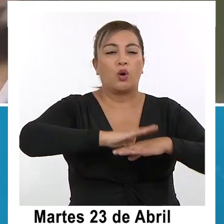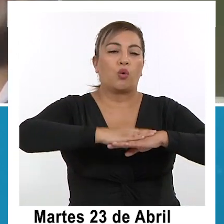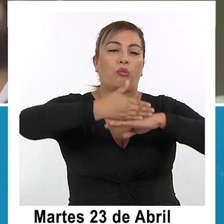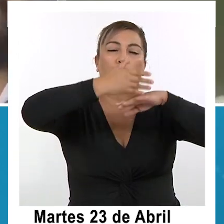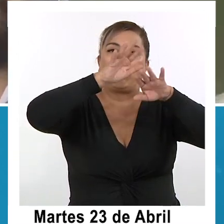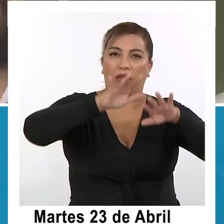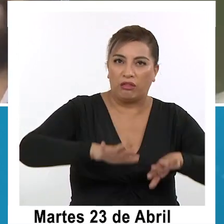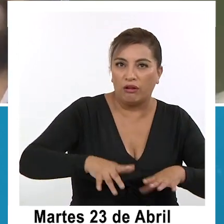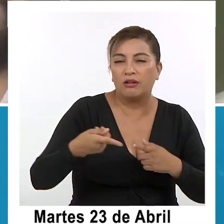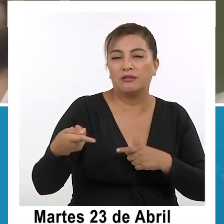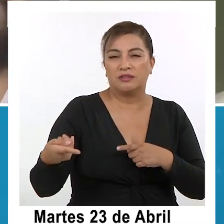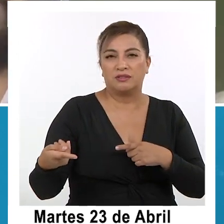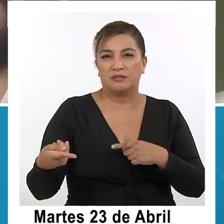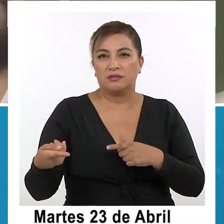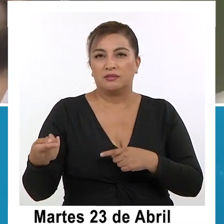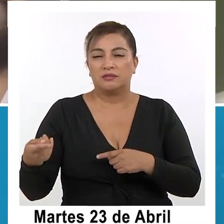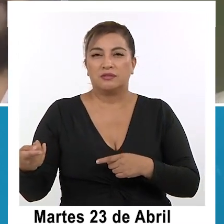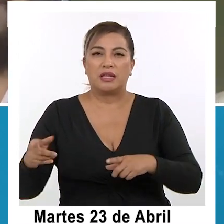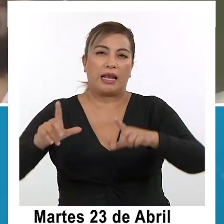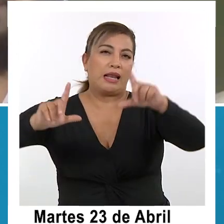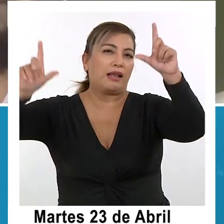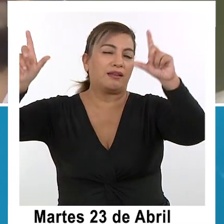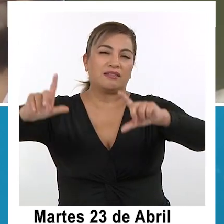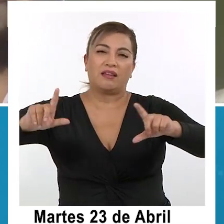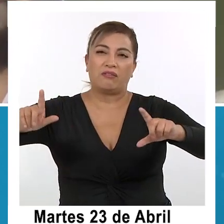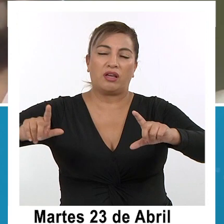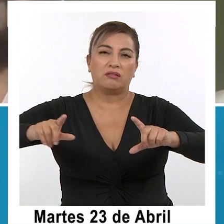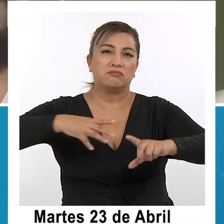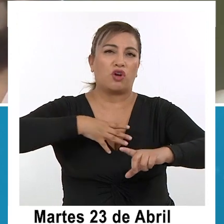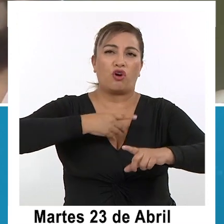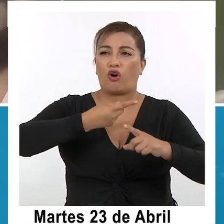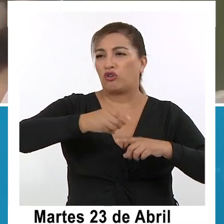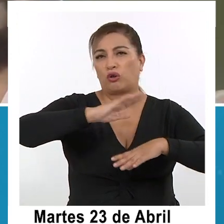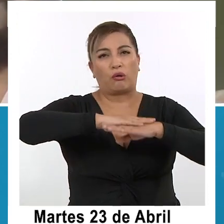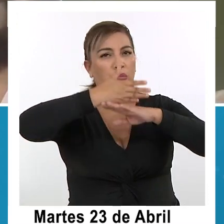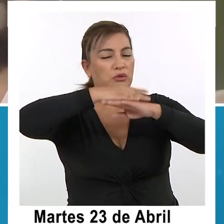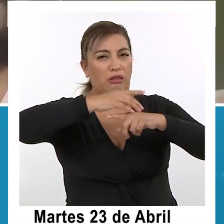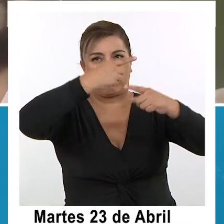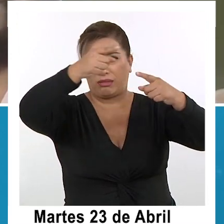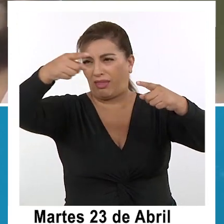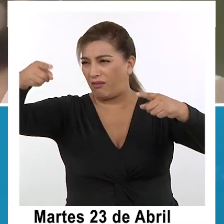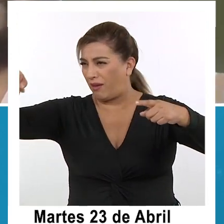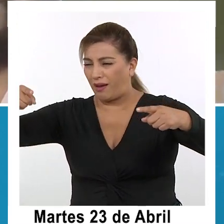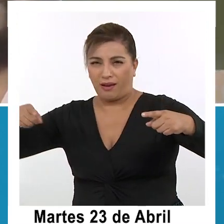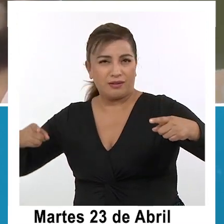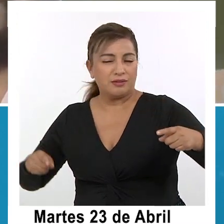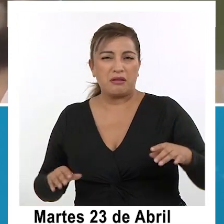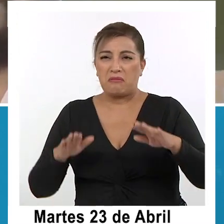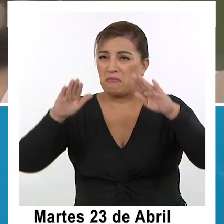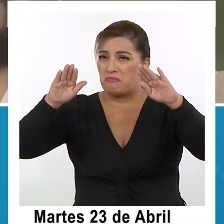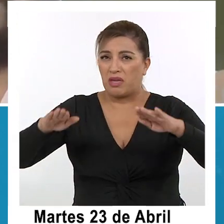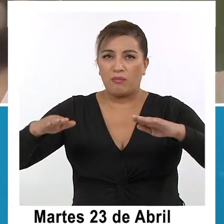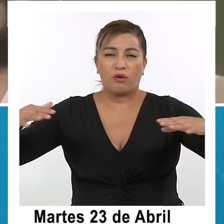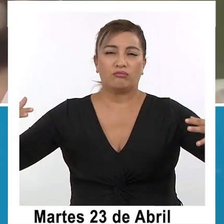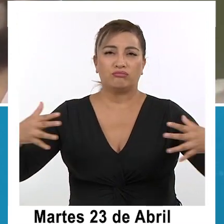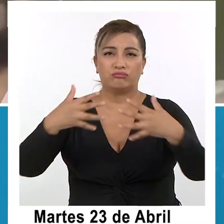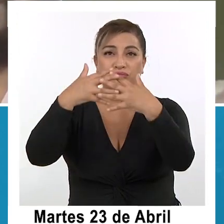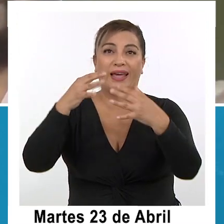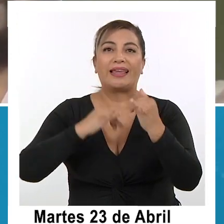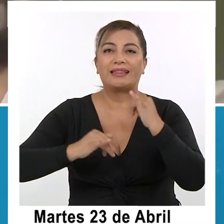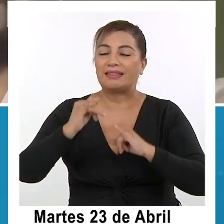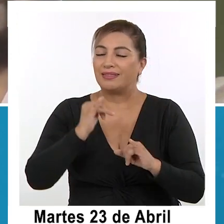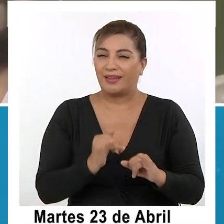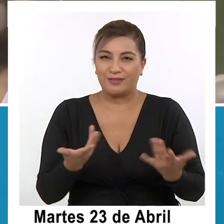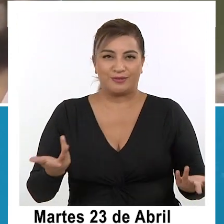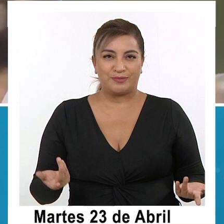hijo juega en línea yo puedo tener una rión de trabajo Ten dispositivos muchos dispositivos conectados o sea ese